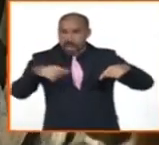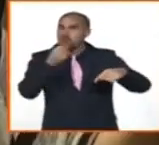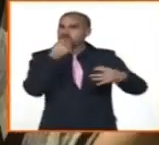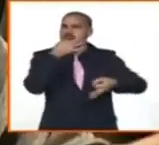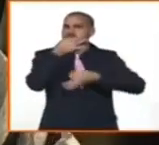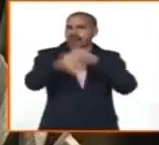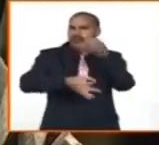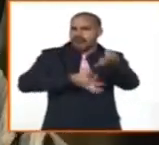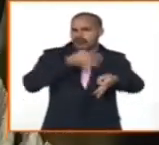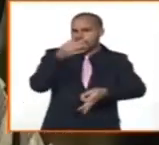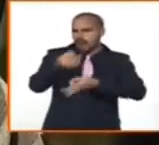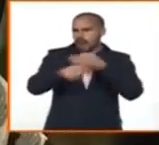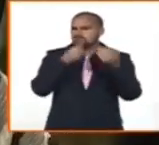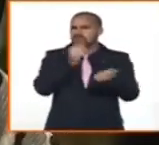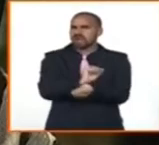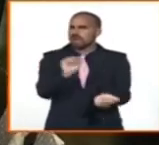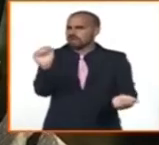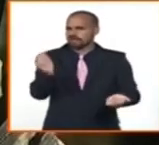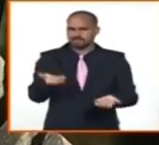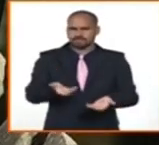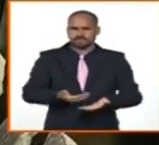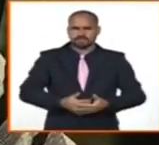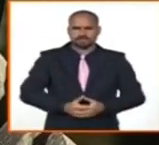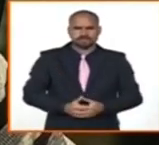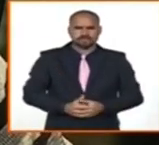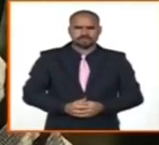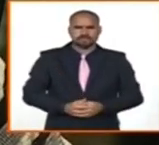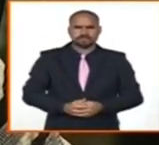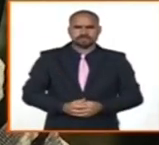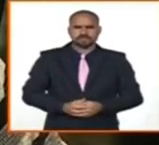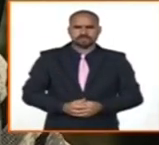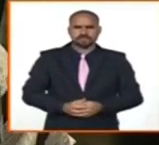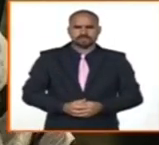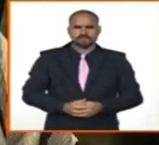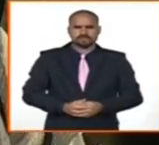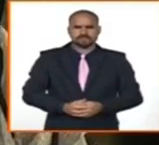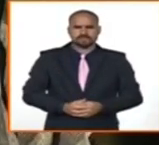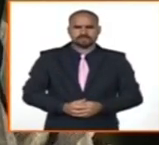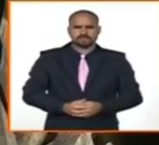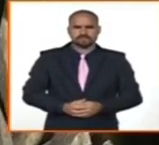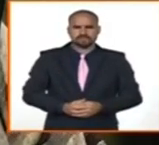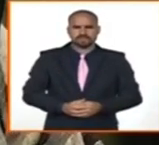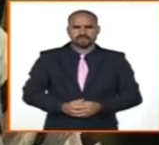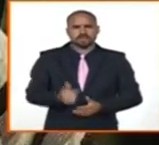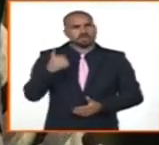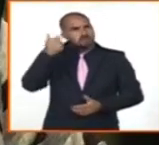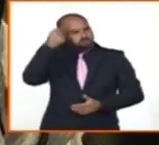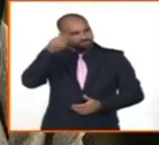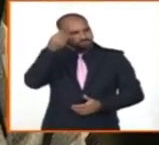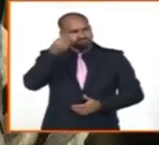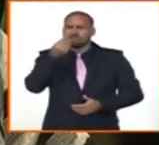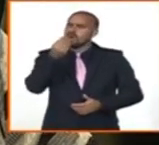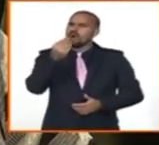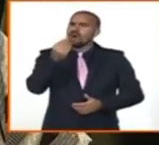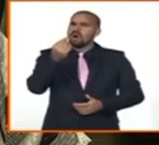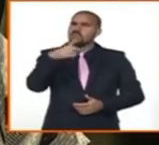ahora, pero que también están. Y creo que es imprescindible que ustedes